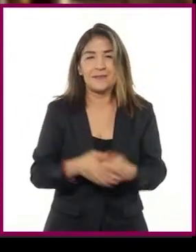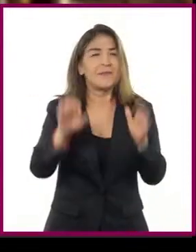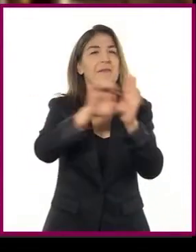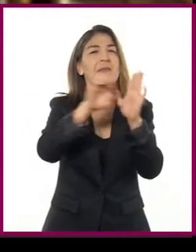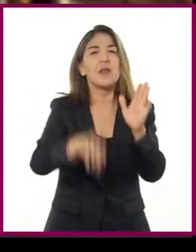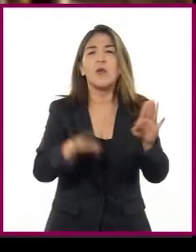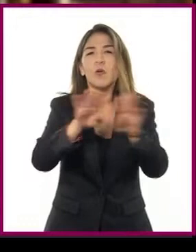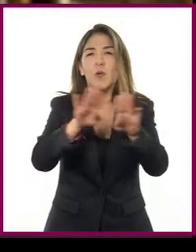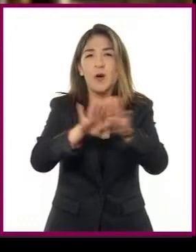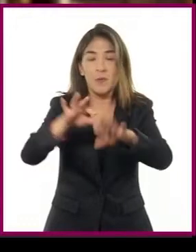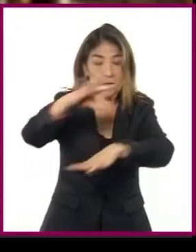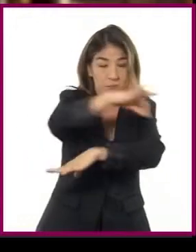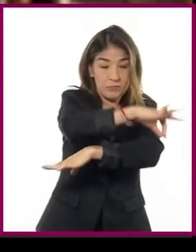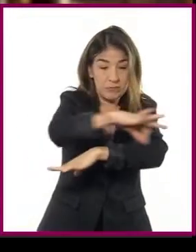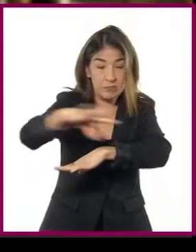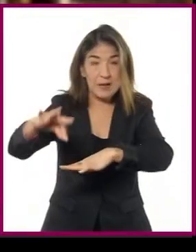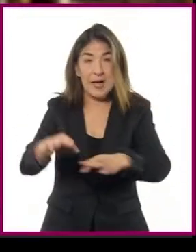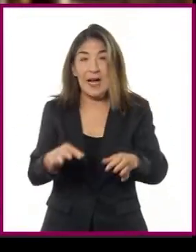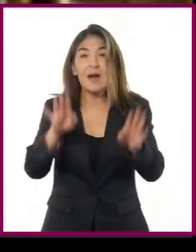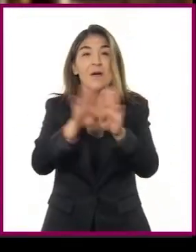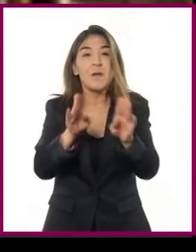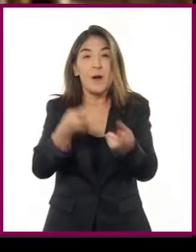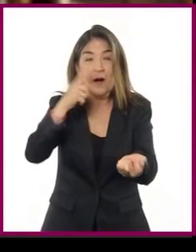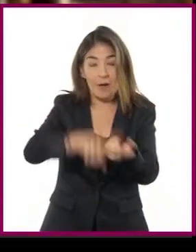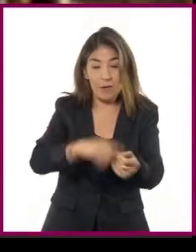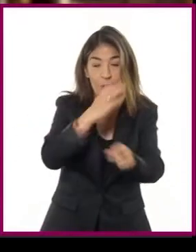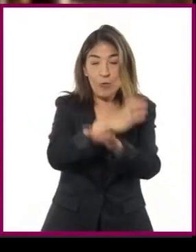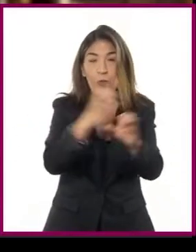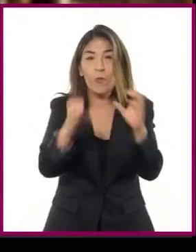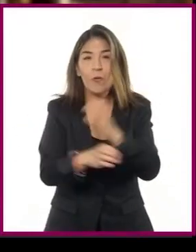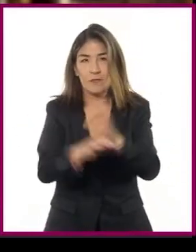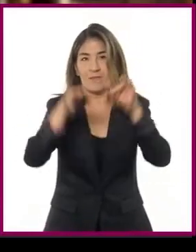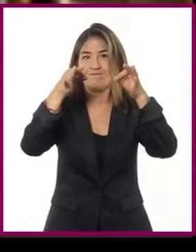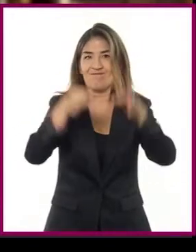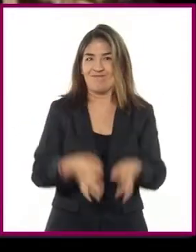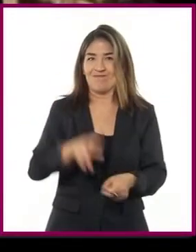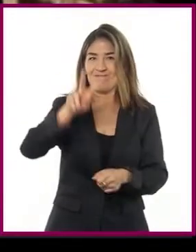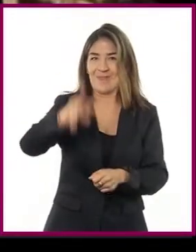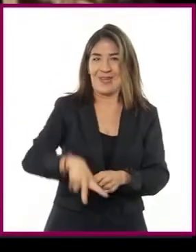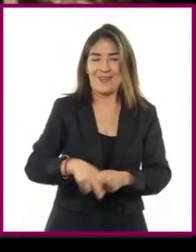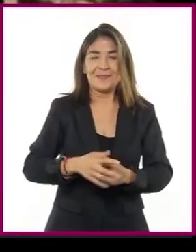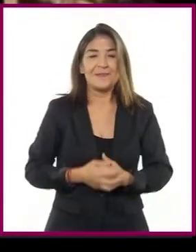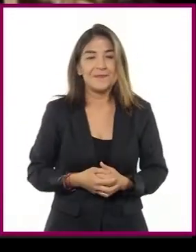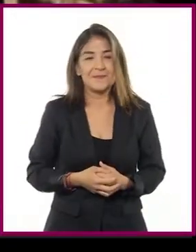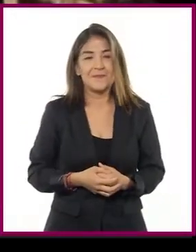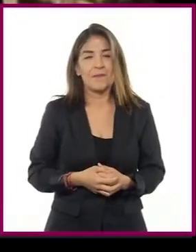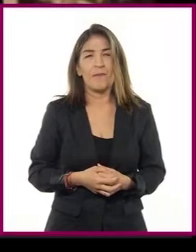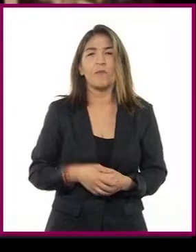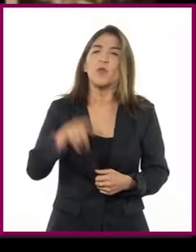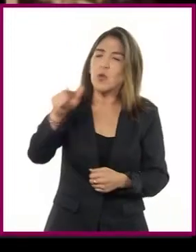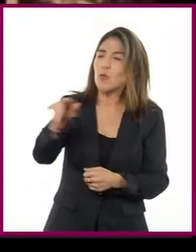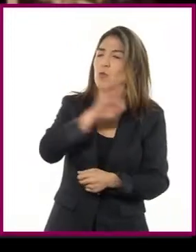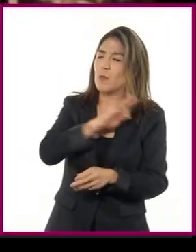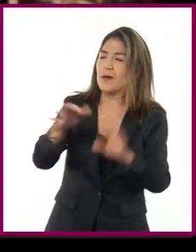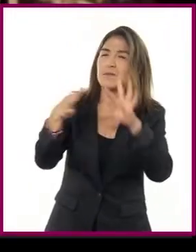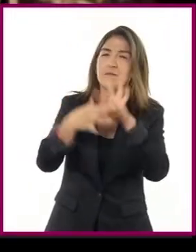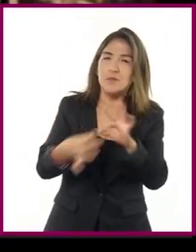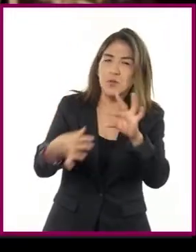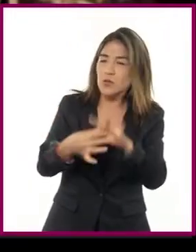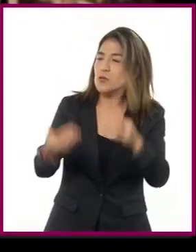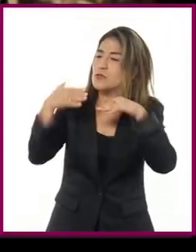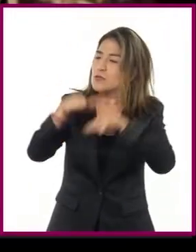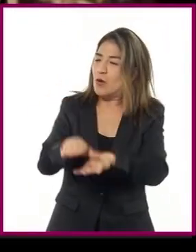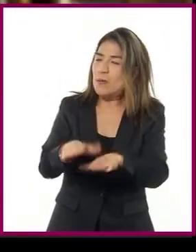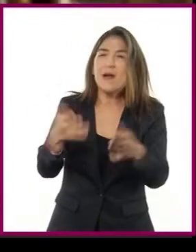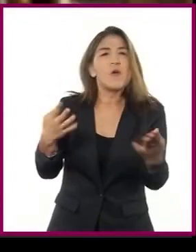realizan mediciones directas con objetos reales. ¿Nos puedes contar sobre esa forma de